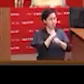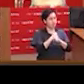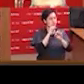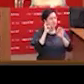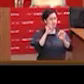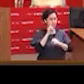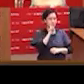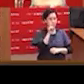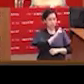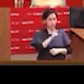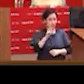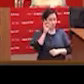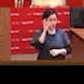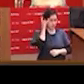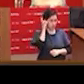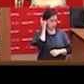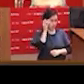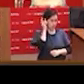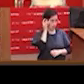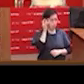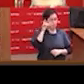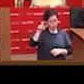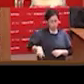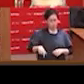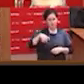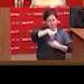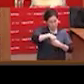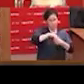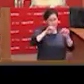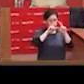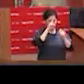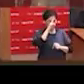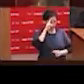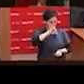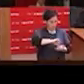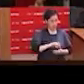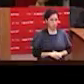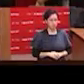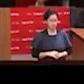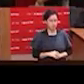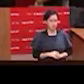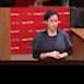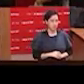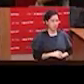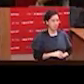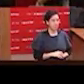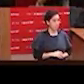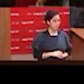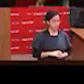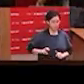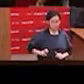la fundación síndrome de Down en en Madrid Y por último en la mesa nos